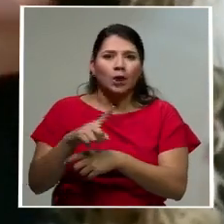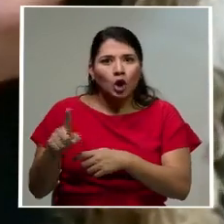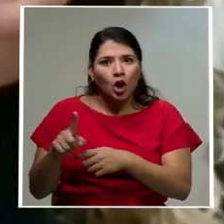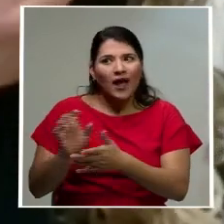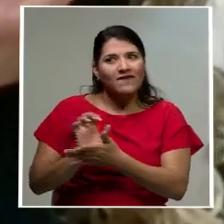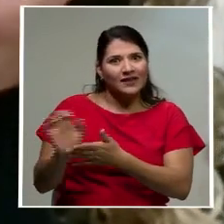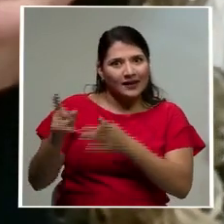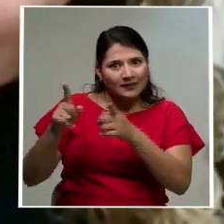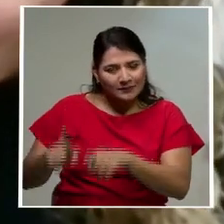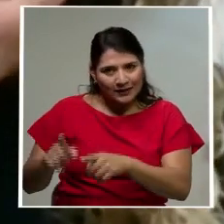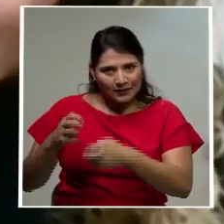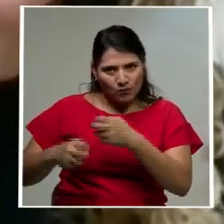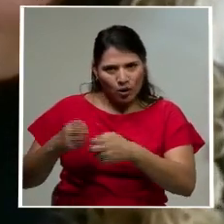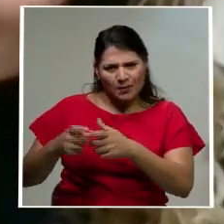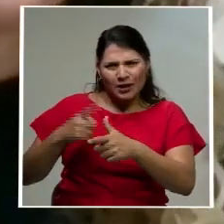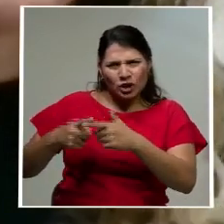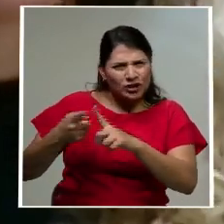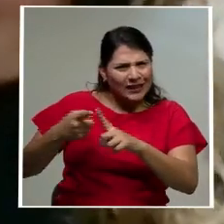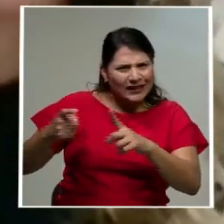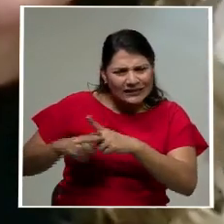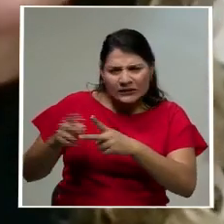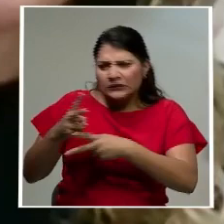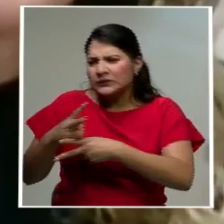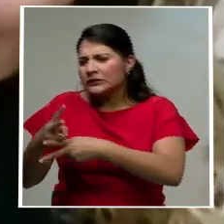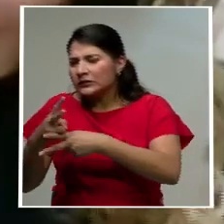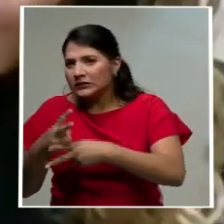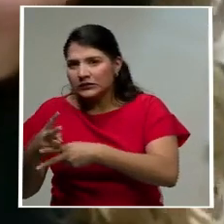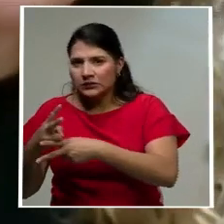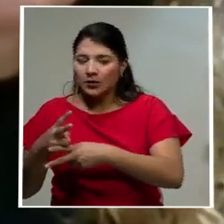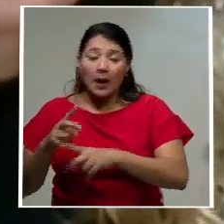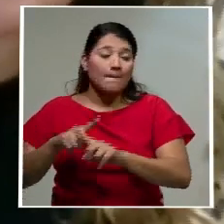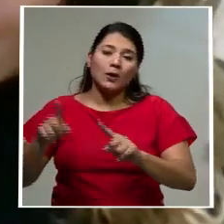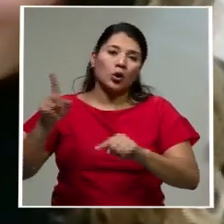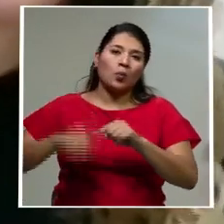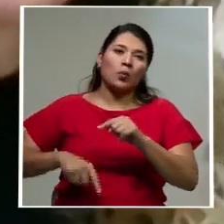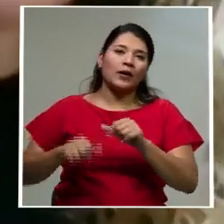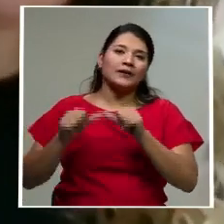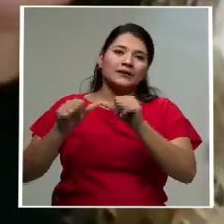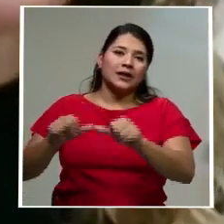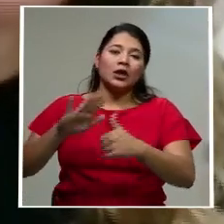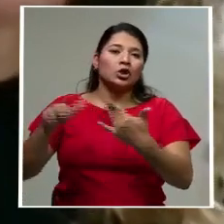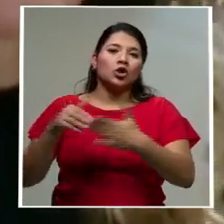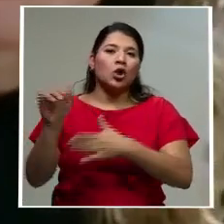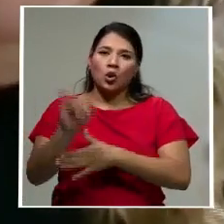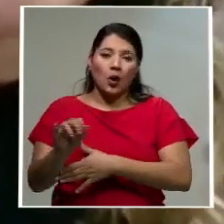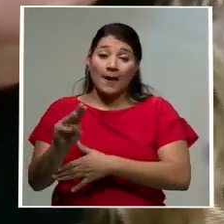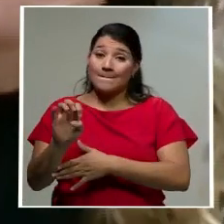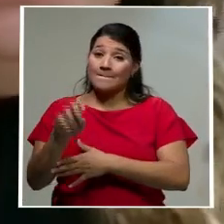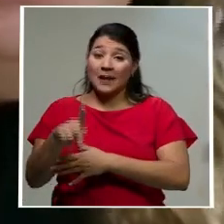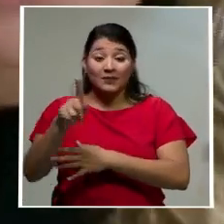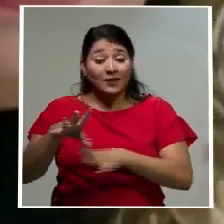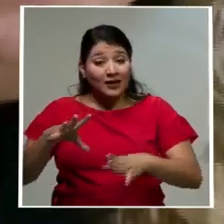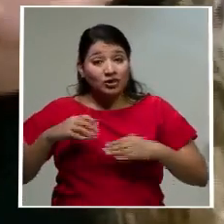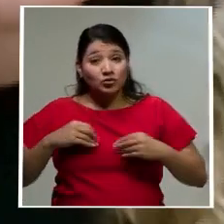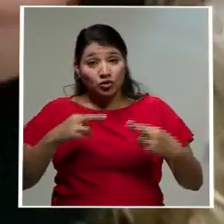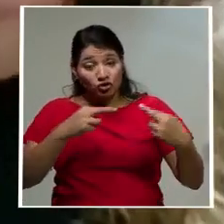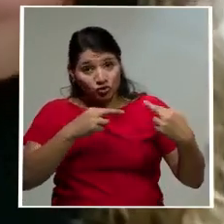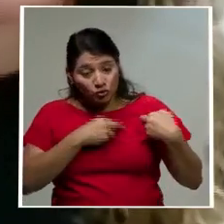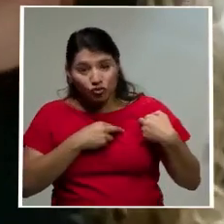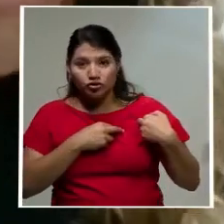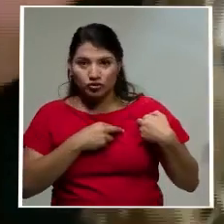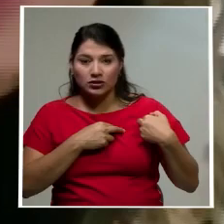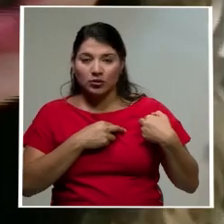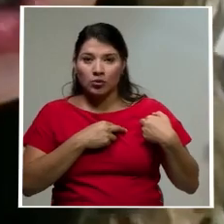infraestructura educativa, aquí no puede ser que no pase nada. La ministra de Educación tendrá que asumir la responsabilidad de la silla